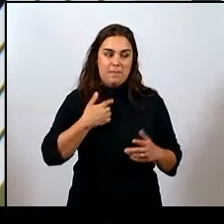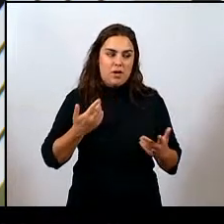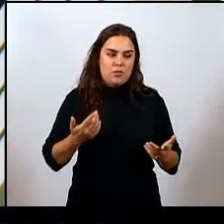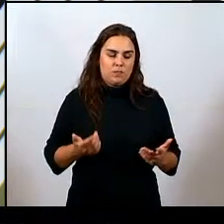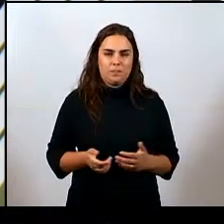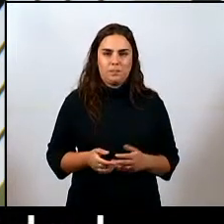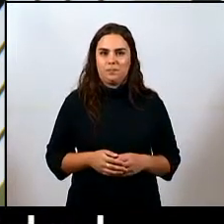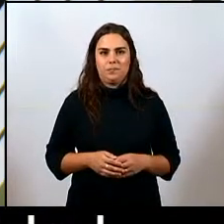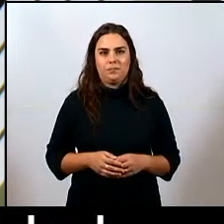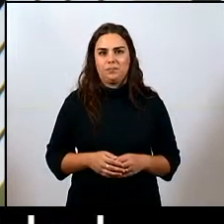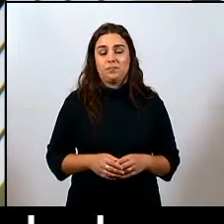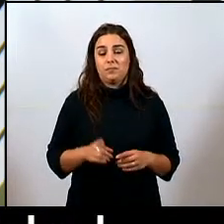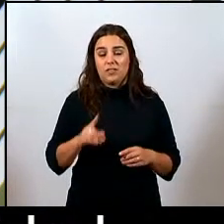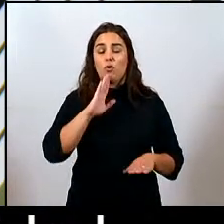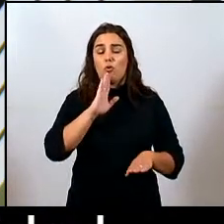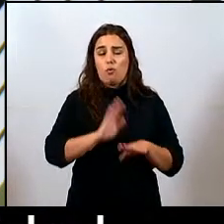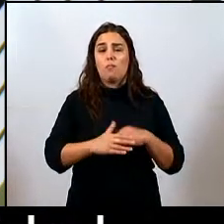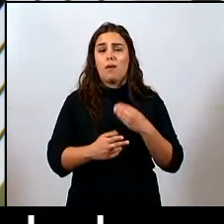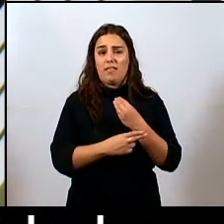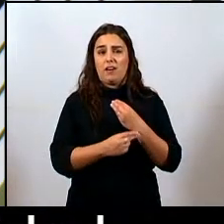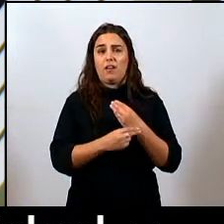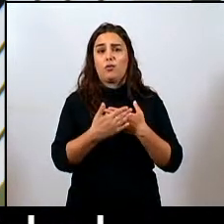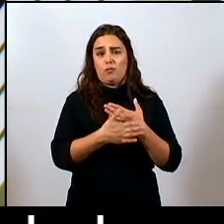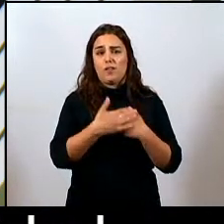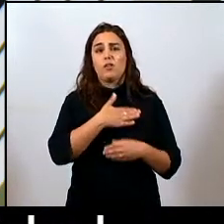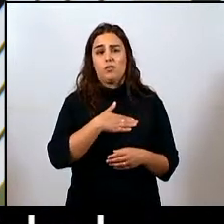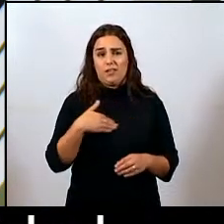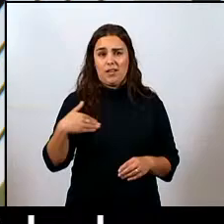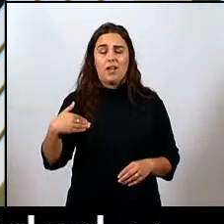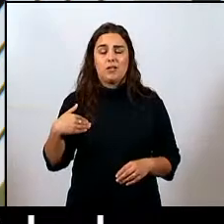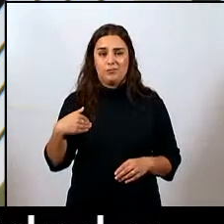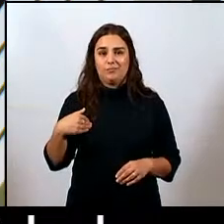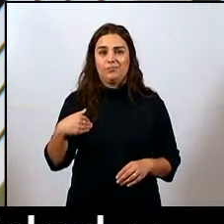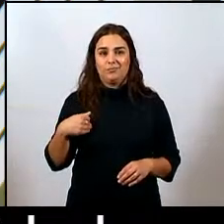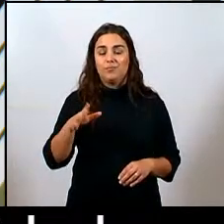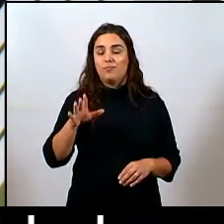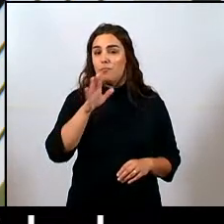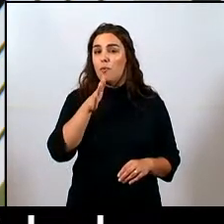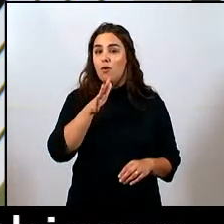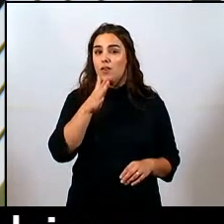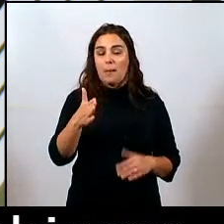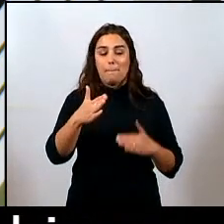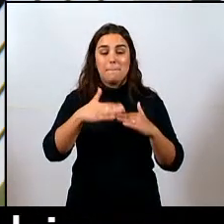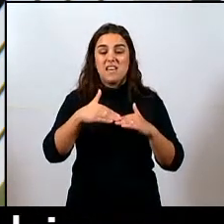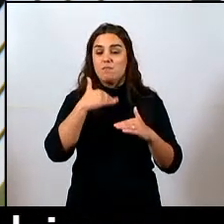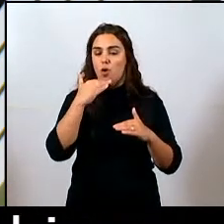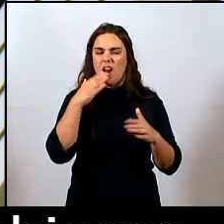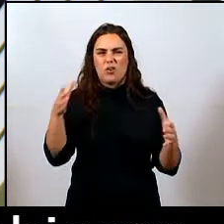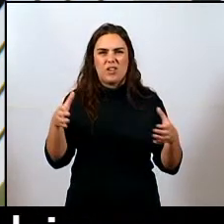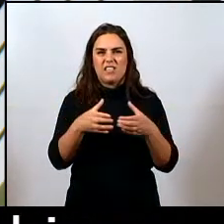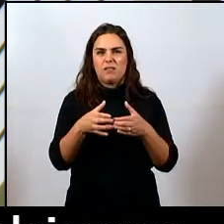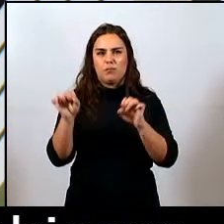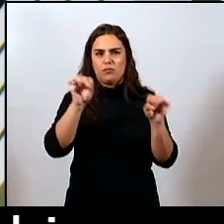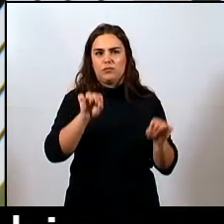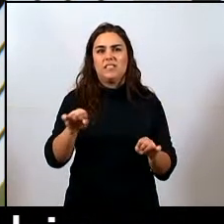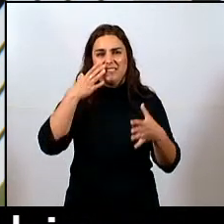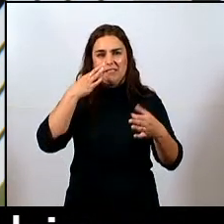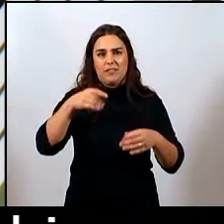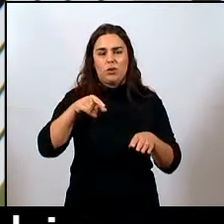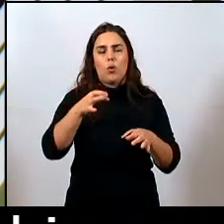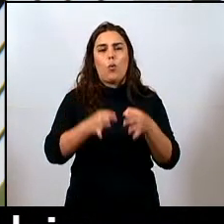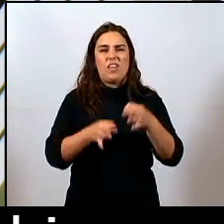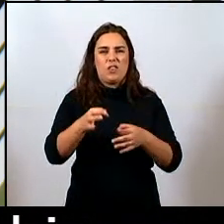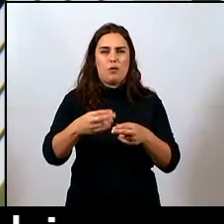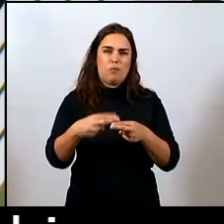Pero en esto quiero culpar a la delegación de Gobierno, que no ha sido capaz de poner un mínimo dispositivo, sabiendo que este es un juicio